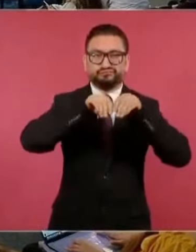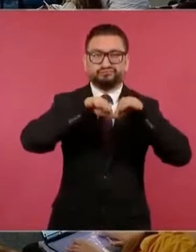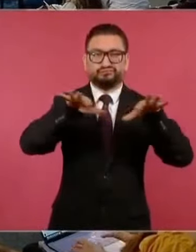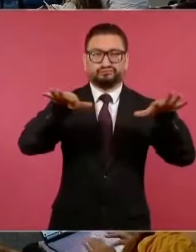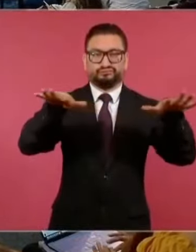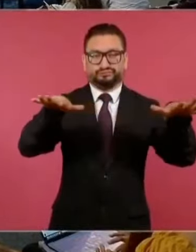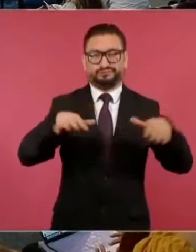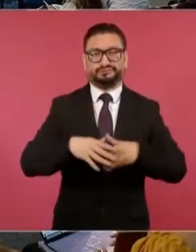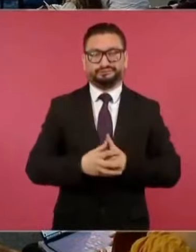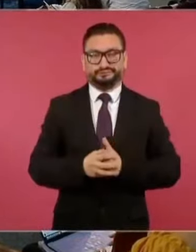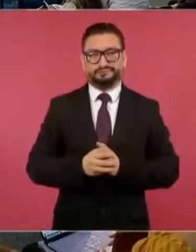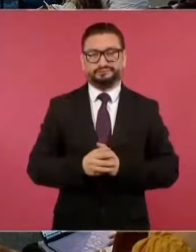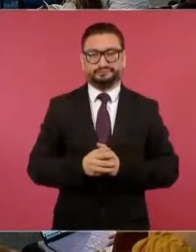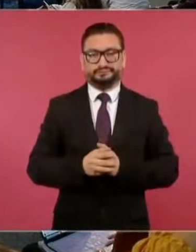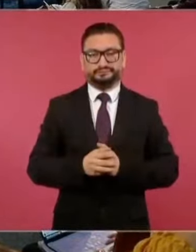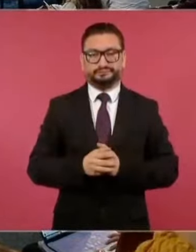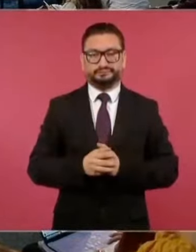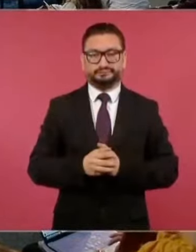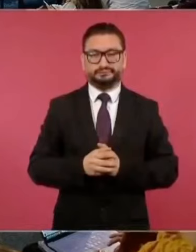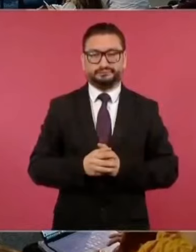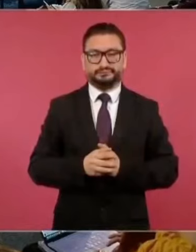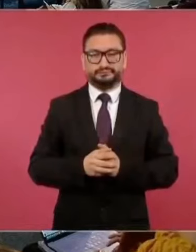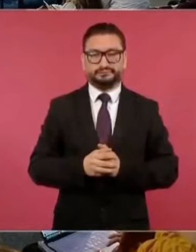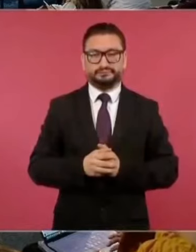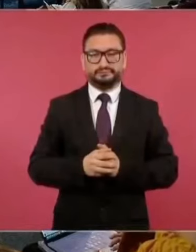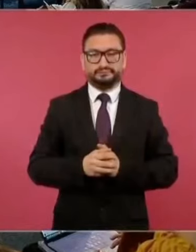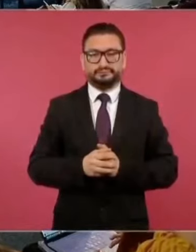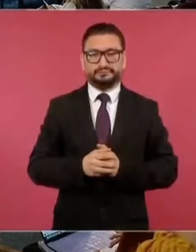No medio. Entonces,